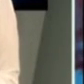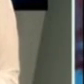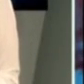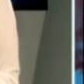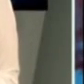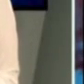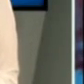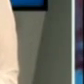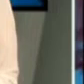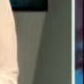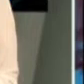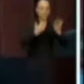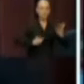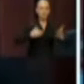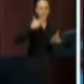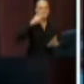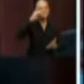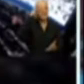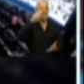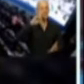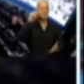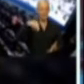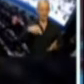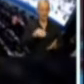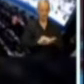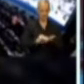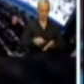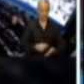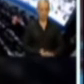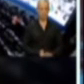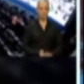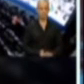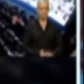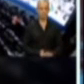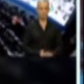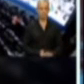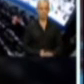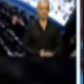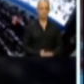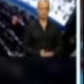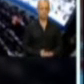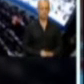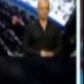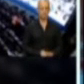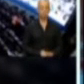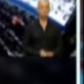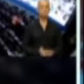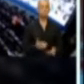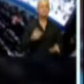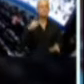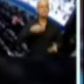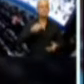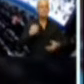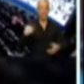Bueno, ustedes saben que es un año muy particular, o sea, la pandemia que tenemos es, por supuesto, un evento absolutamente inusual,